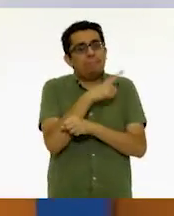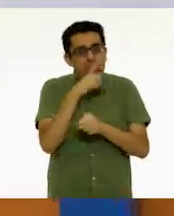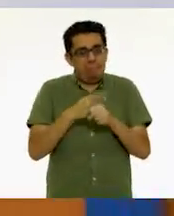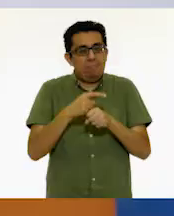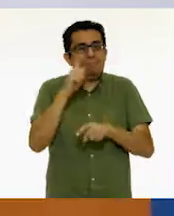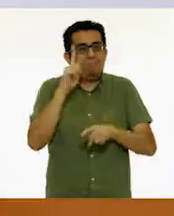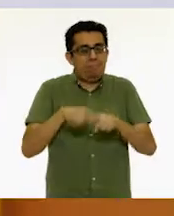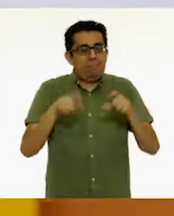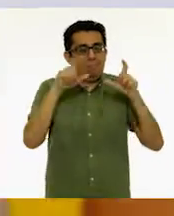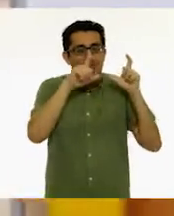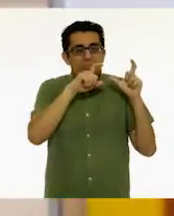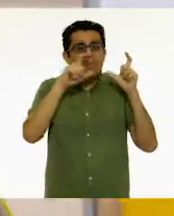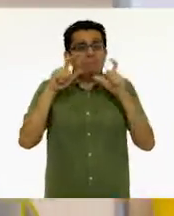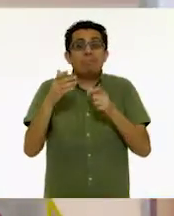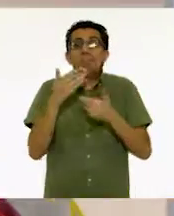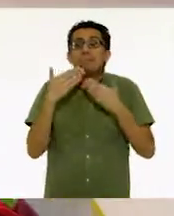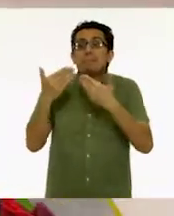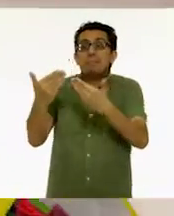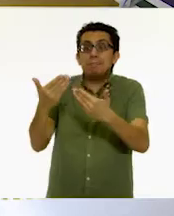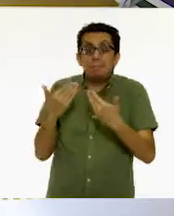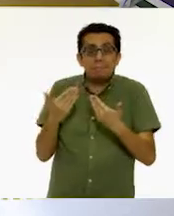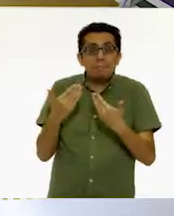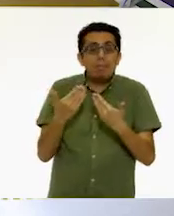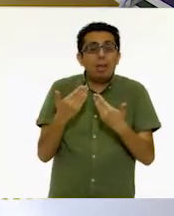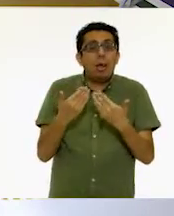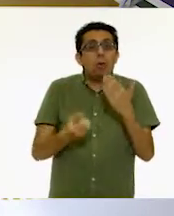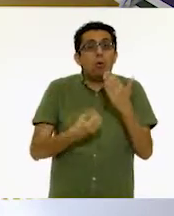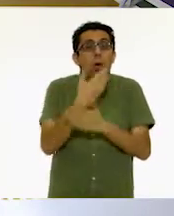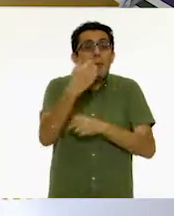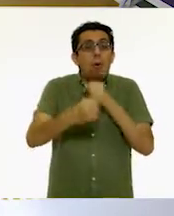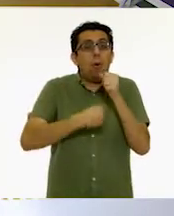favor. Angie, bienvenida a este ciclo escolar.